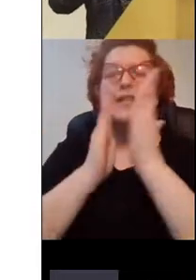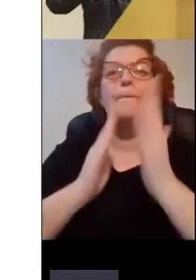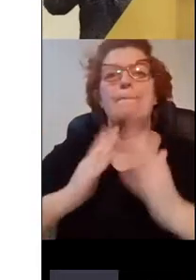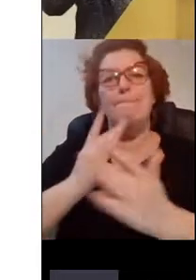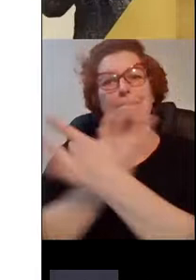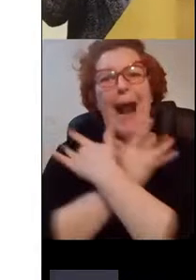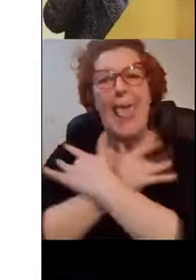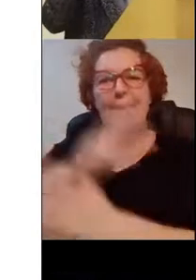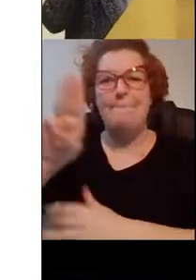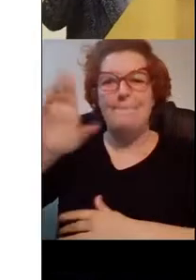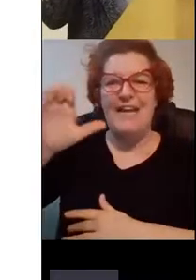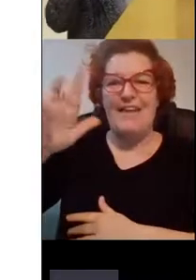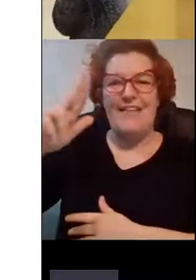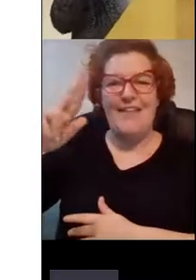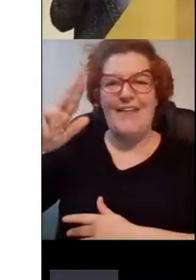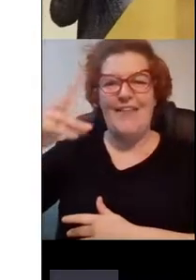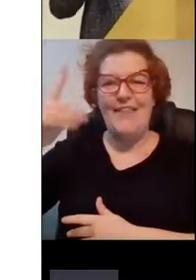Pedraza,